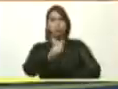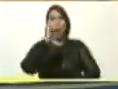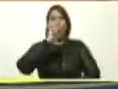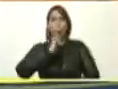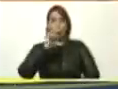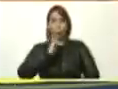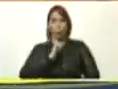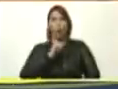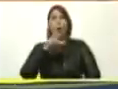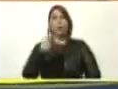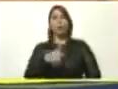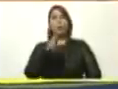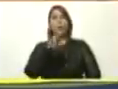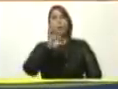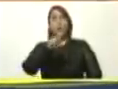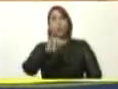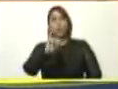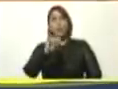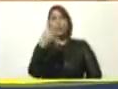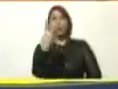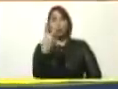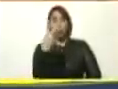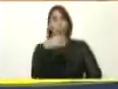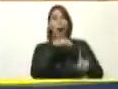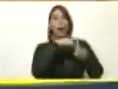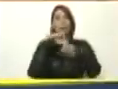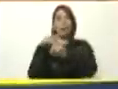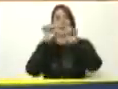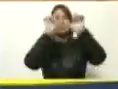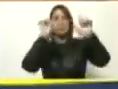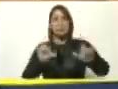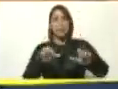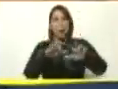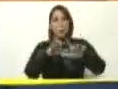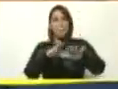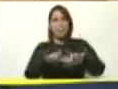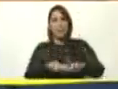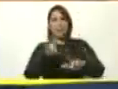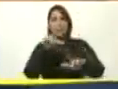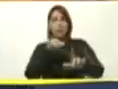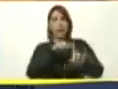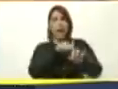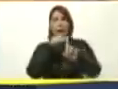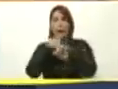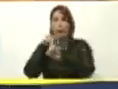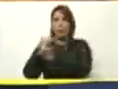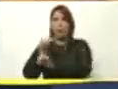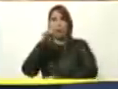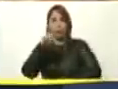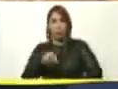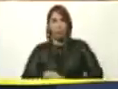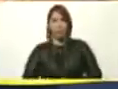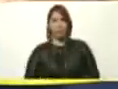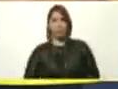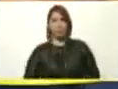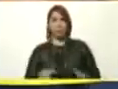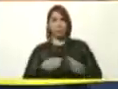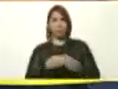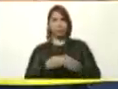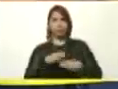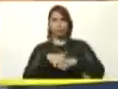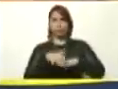recibió dos ataques a su sistema operativo. Están atacando el complejo del Guri, el